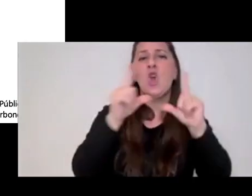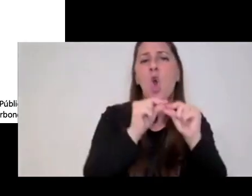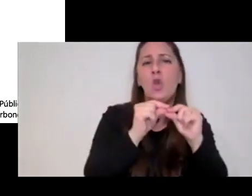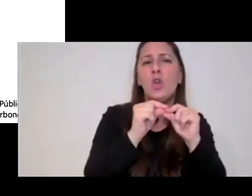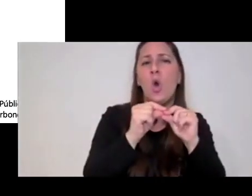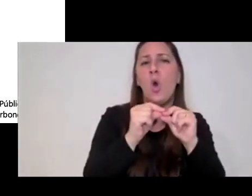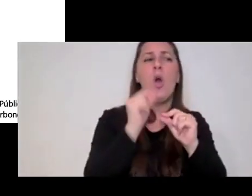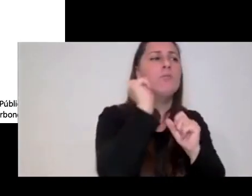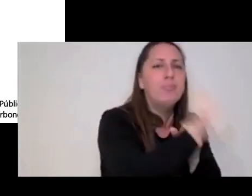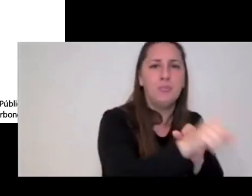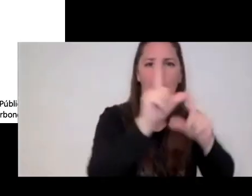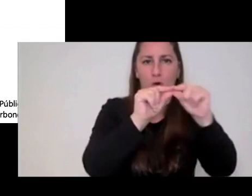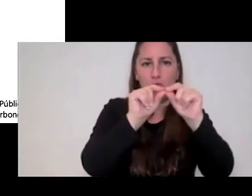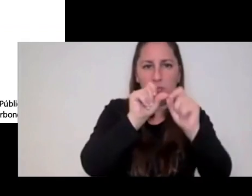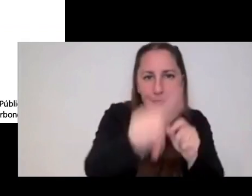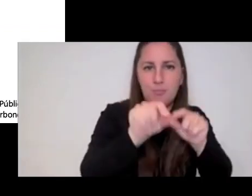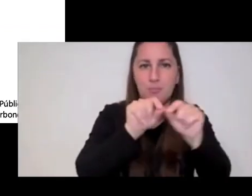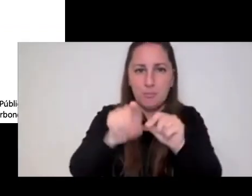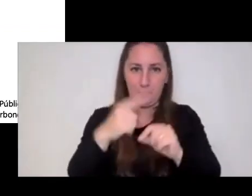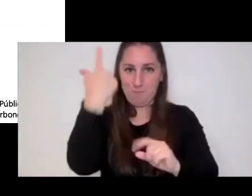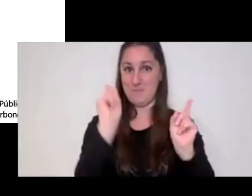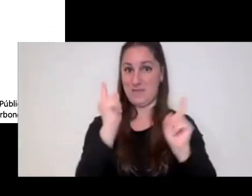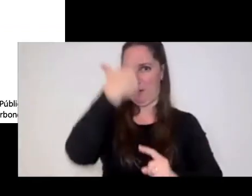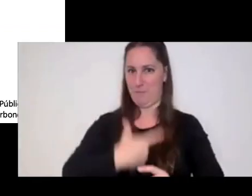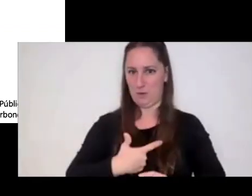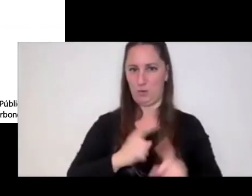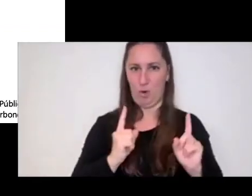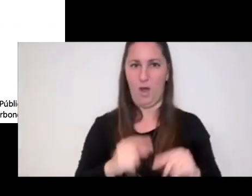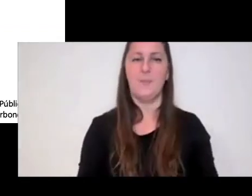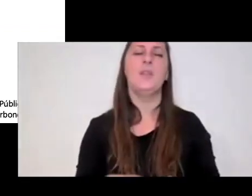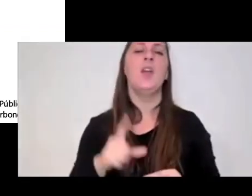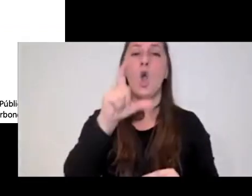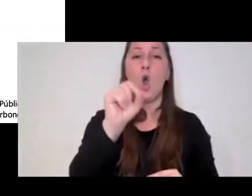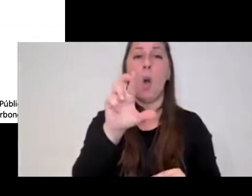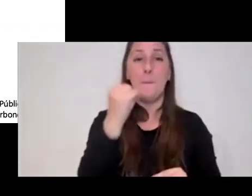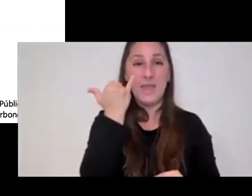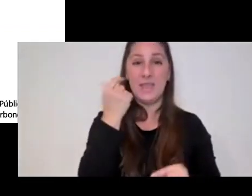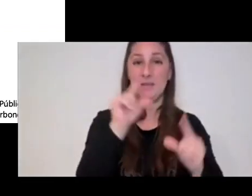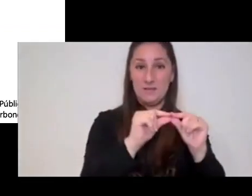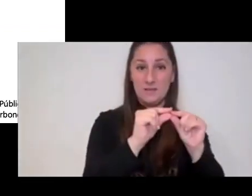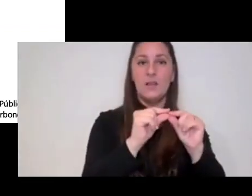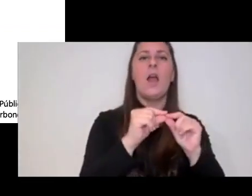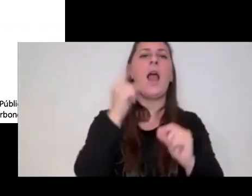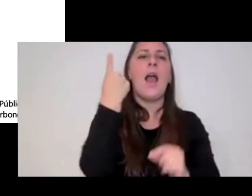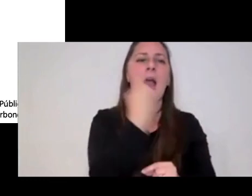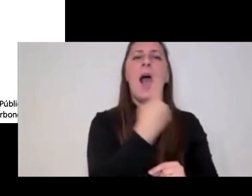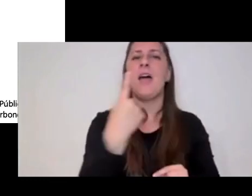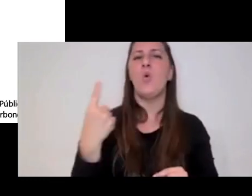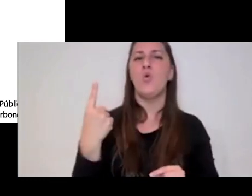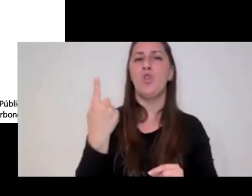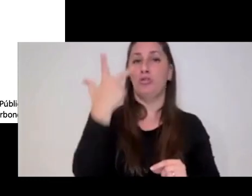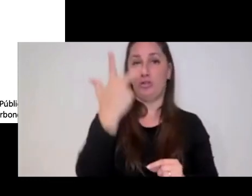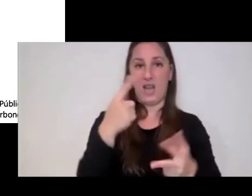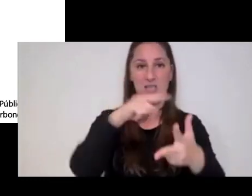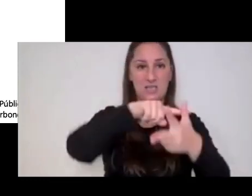uno de esos proyectos en curso. Y ese COPI va a ser el dato que van a requerir cada uno de los tres sujetos